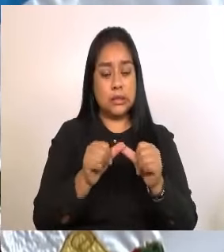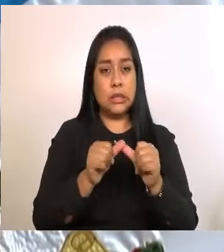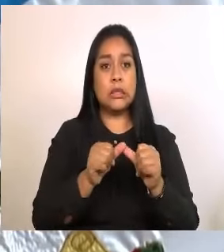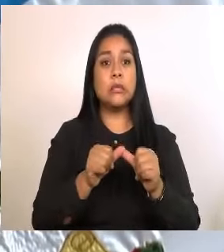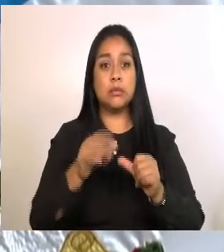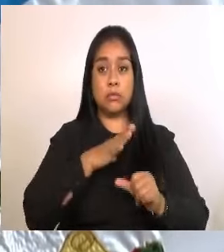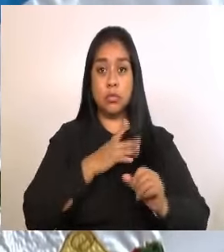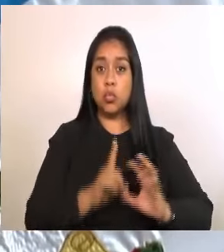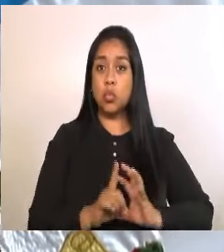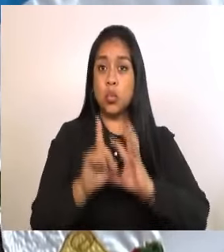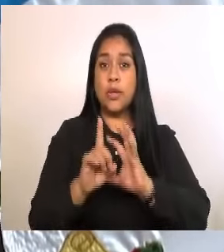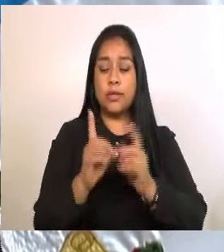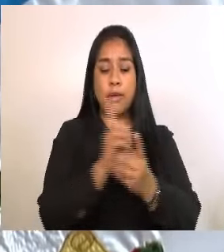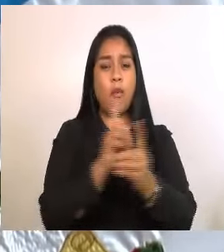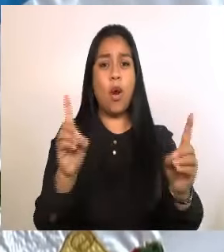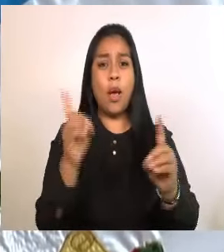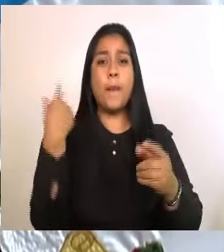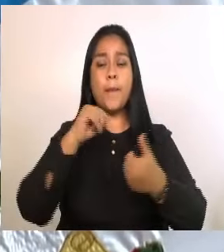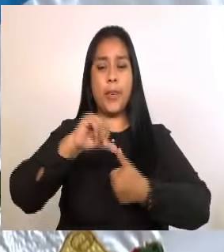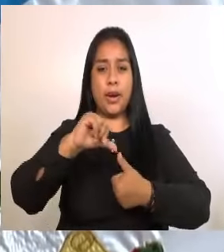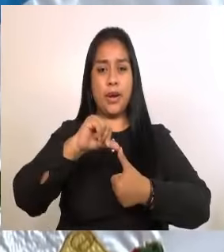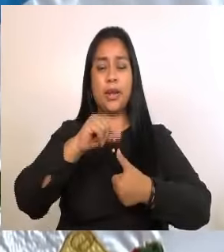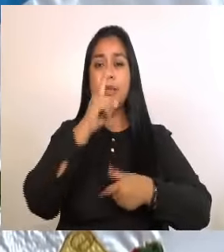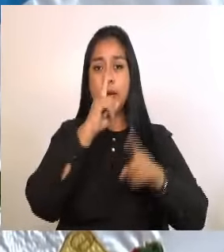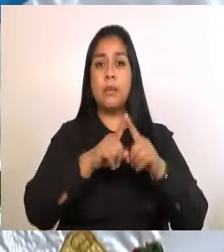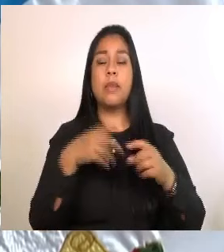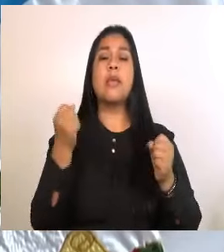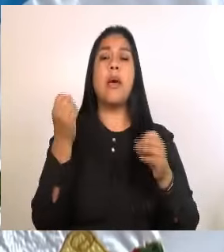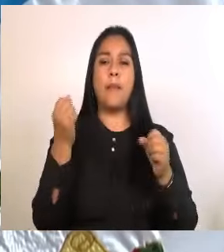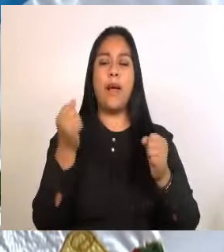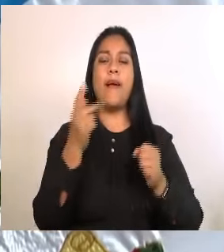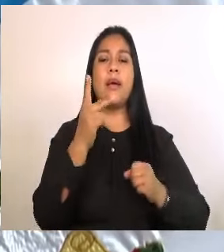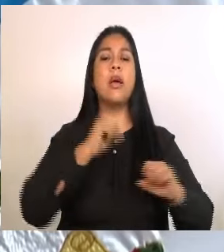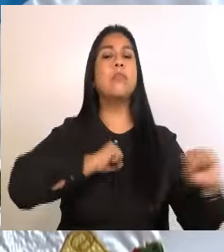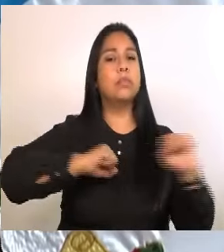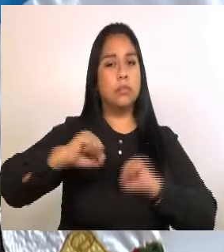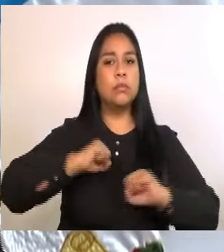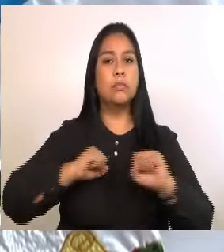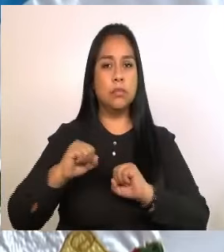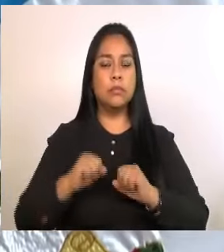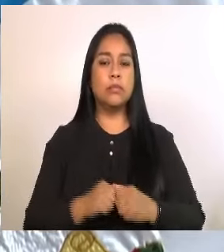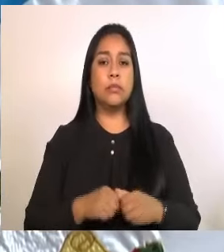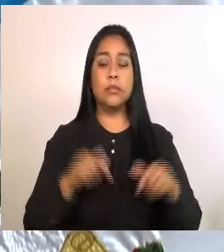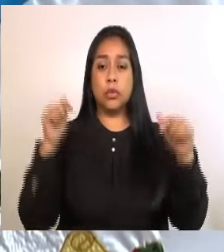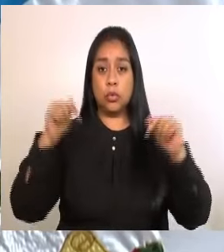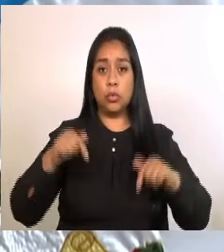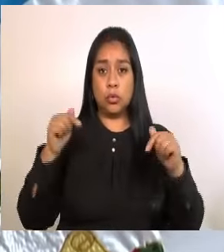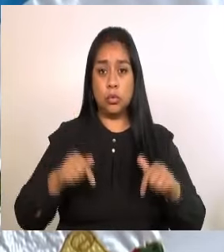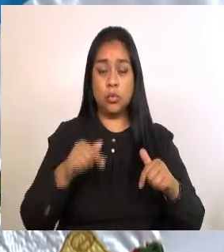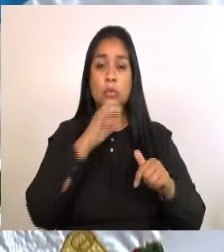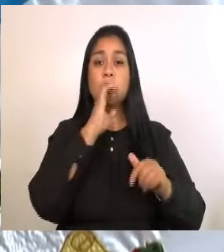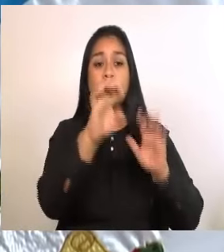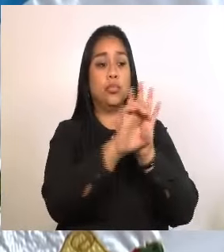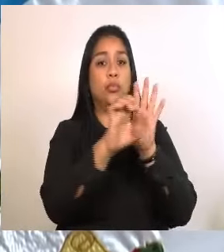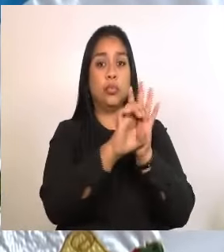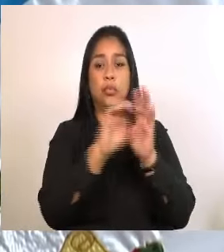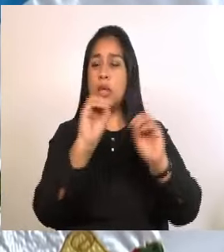líder democrático para la región de palabra y de acción. Hoy es un ejemplo